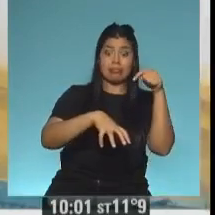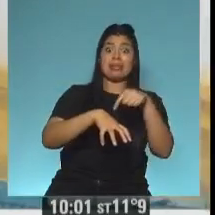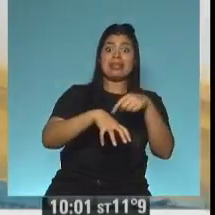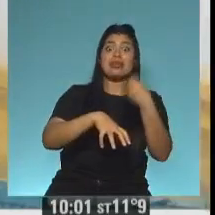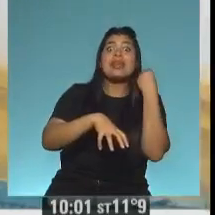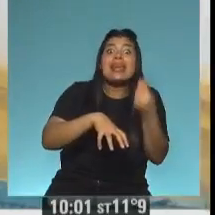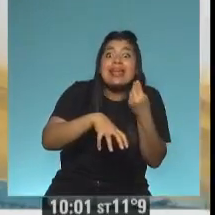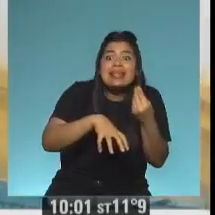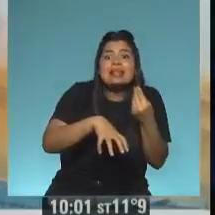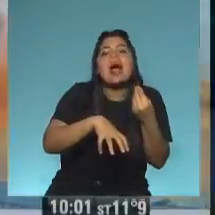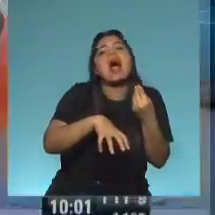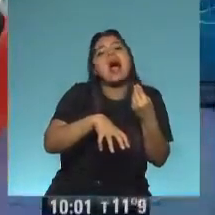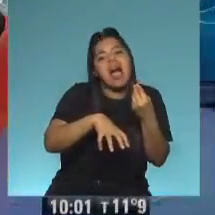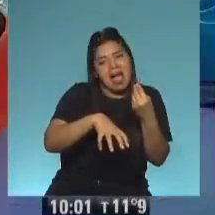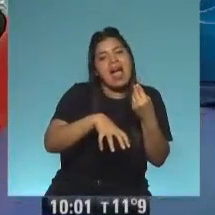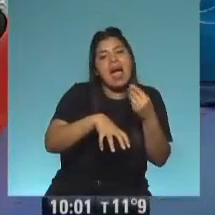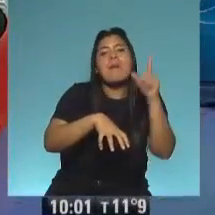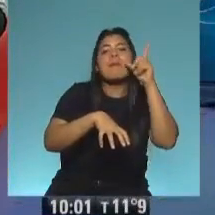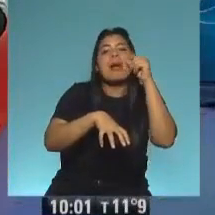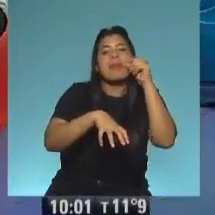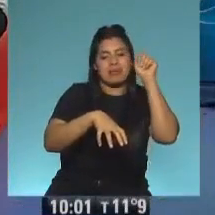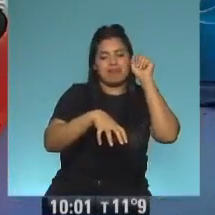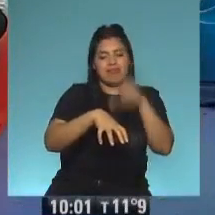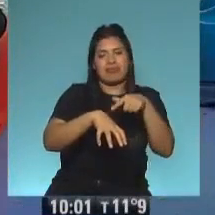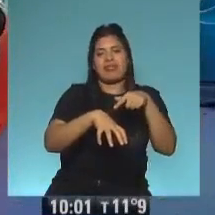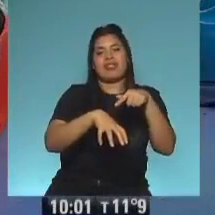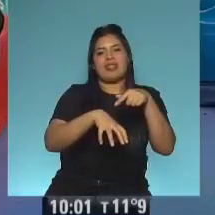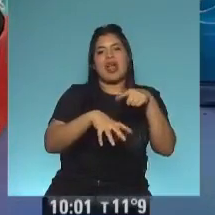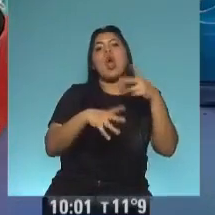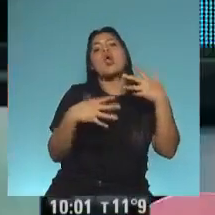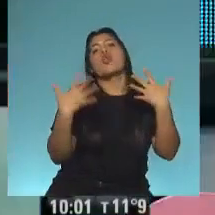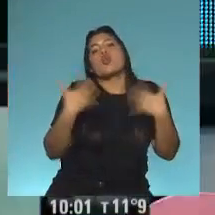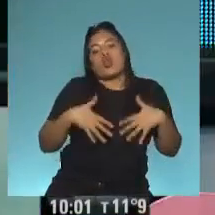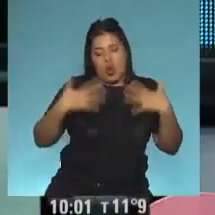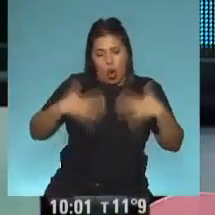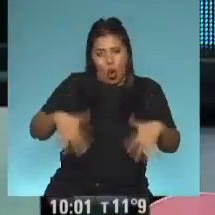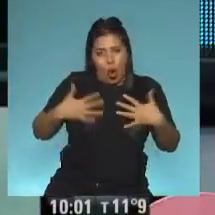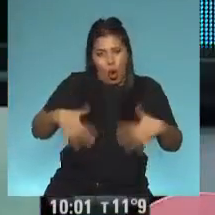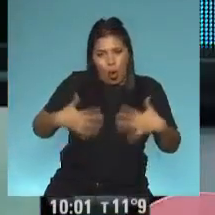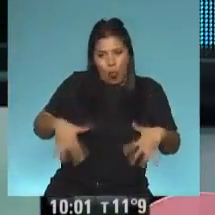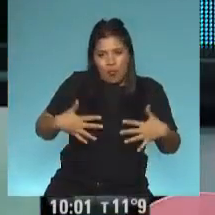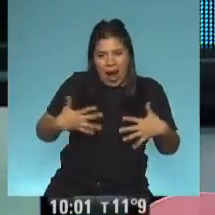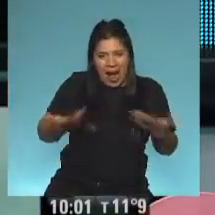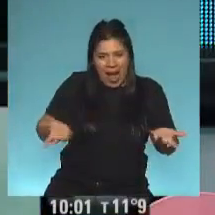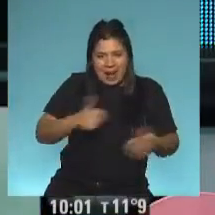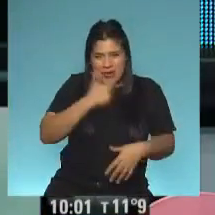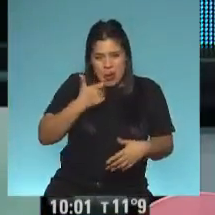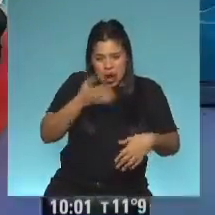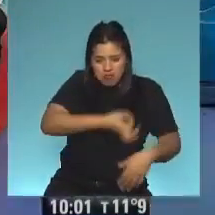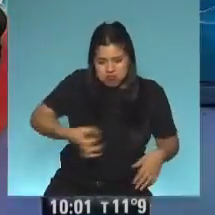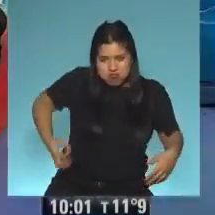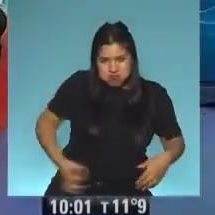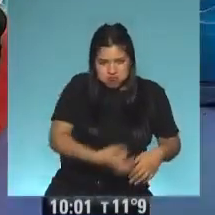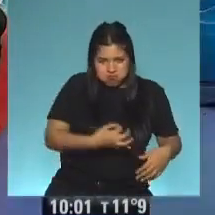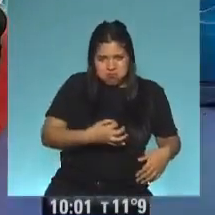la barriga de su papá, con un bañador tan grande como dos bañadores. El papá de Pino sonrió